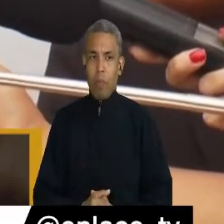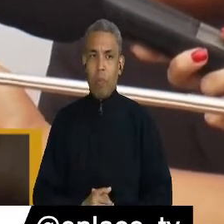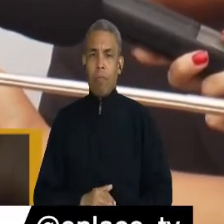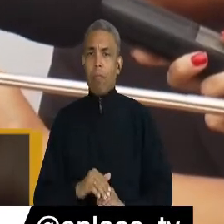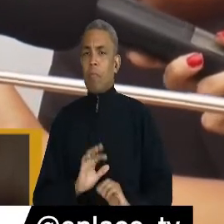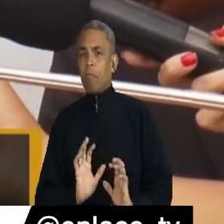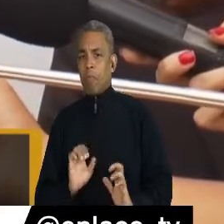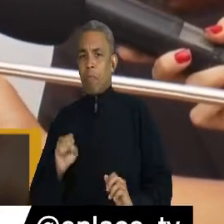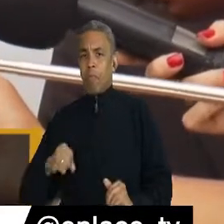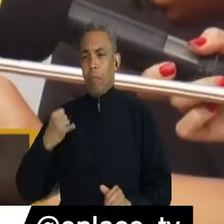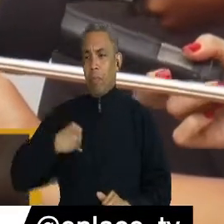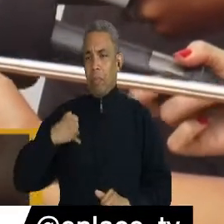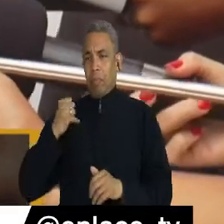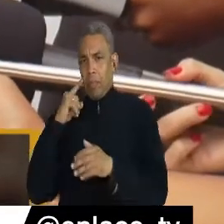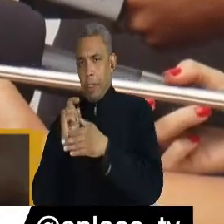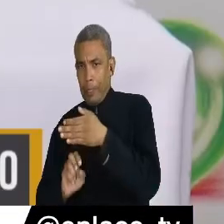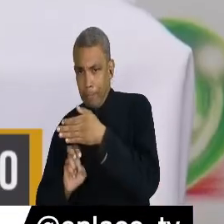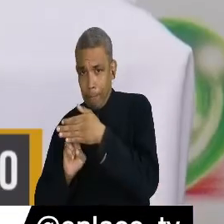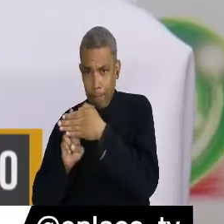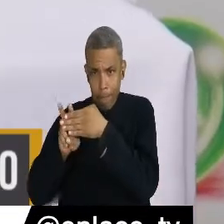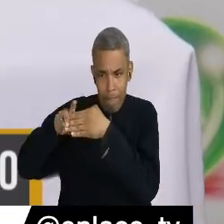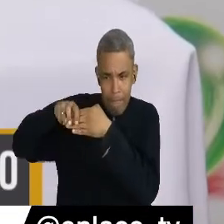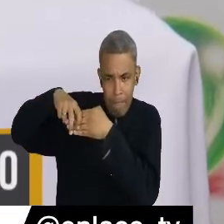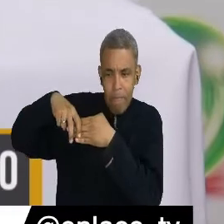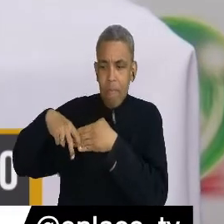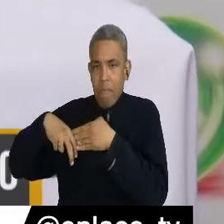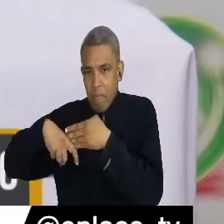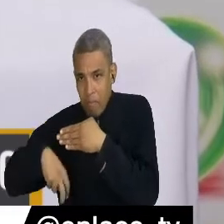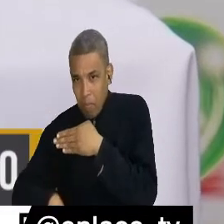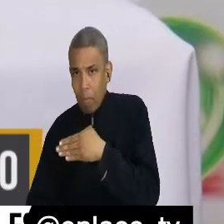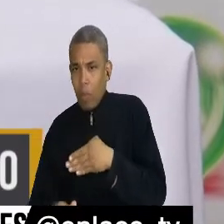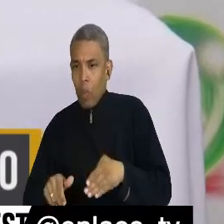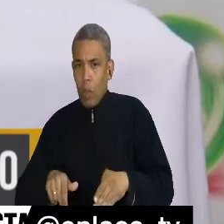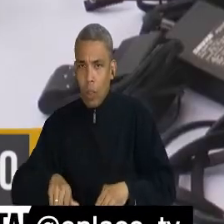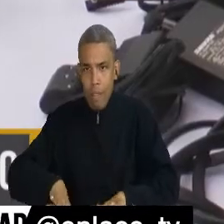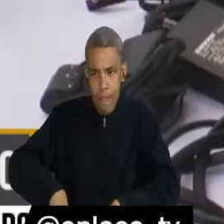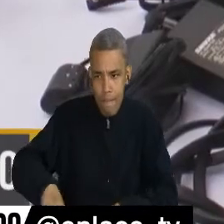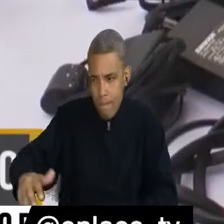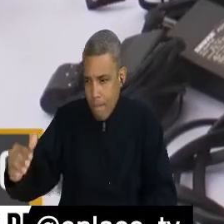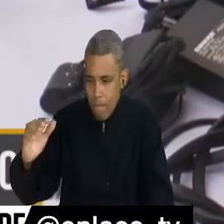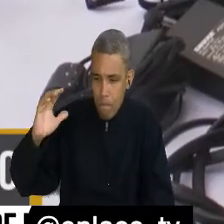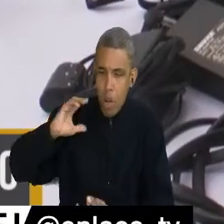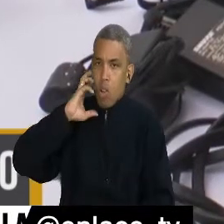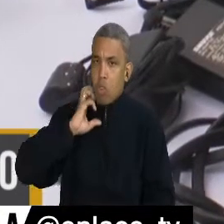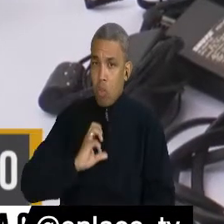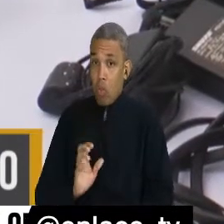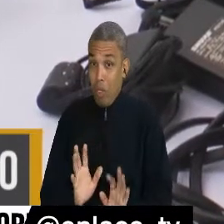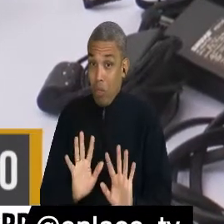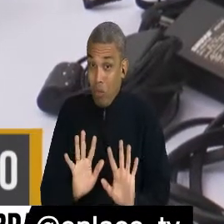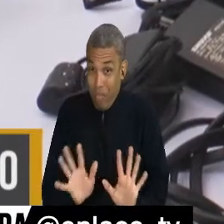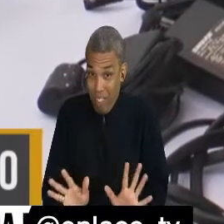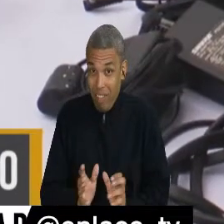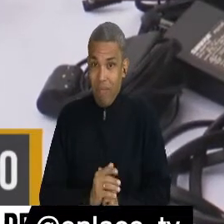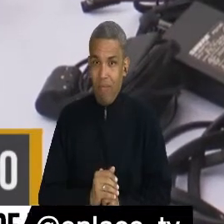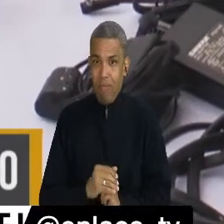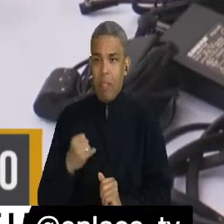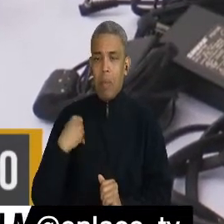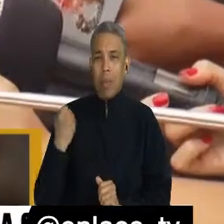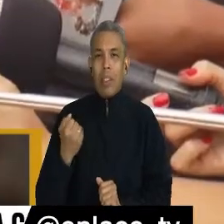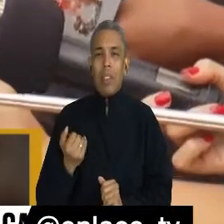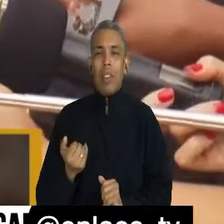la noche precisamente es la que les favorece, pues, para poder cometer este hecho. Ya están siendo judicializadas como